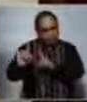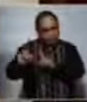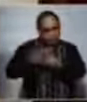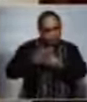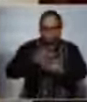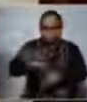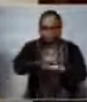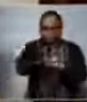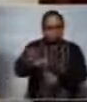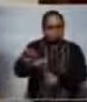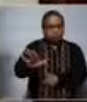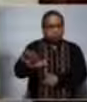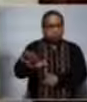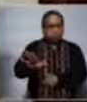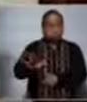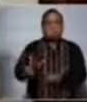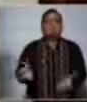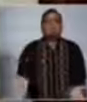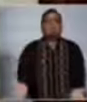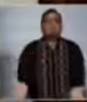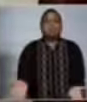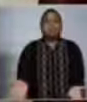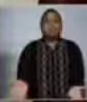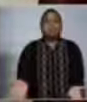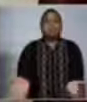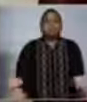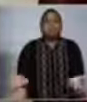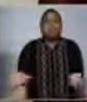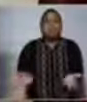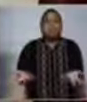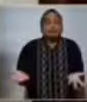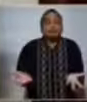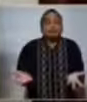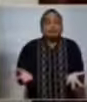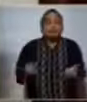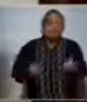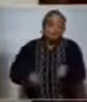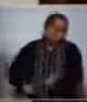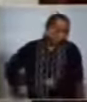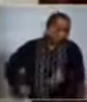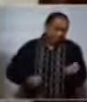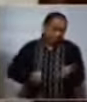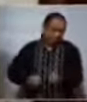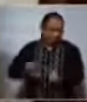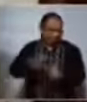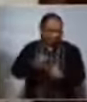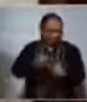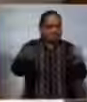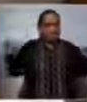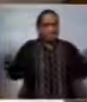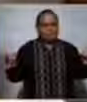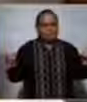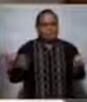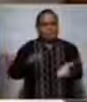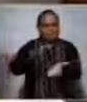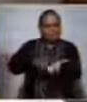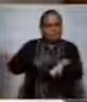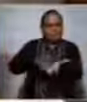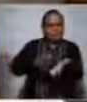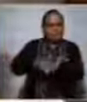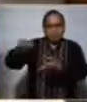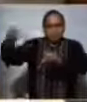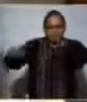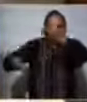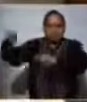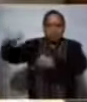Claro, entonces, bueno, ya ahí ya no queda otro remedio. No queda otra más que hacer lo que se hizo. Lo que se hizo, pero que... Autorizado por el juez, por